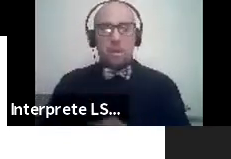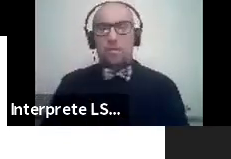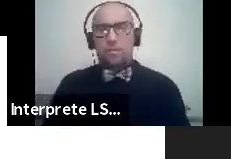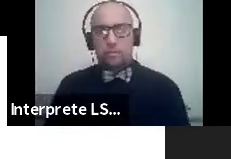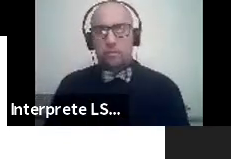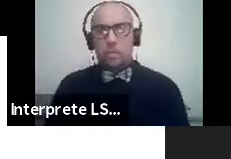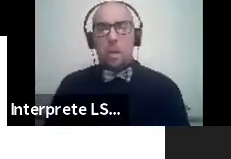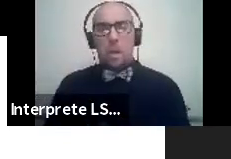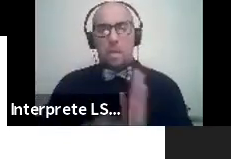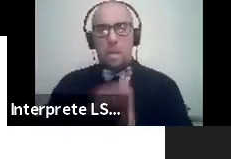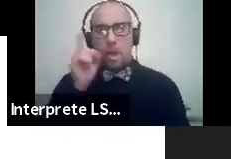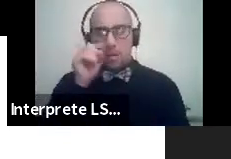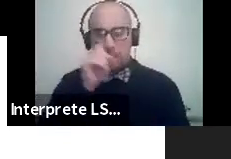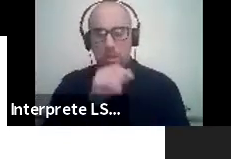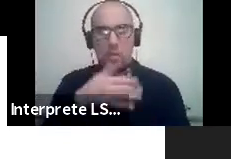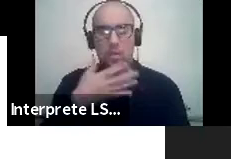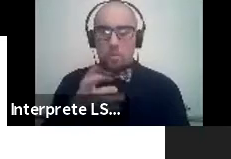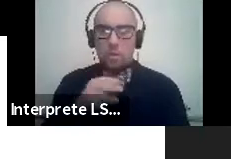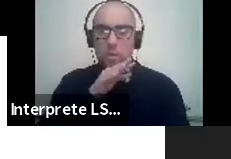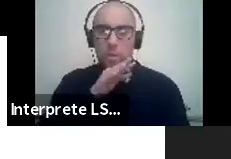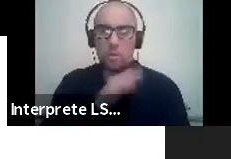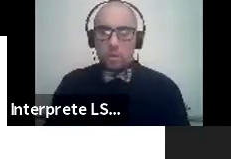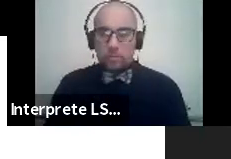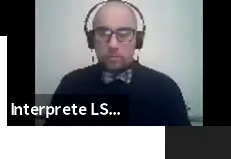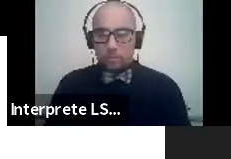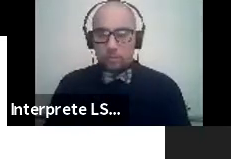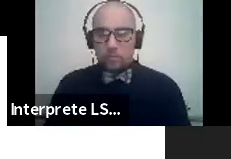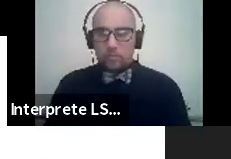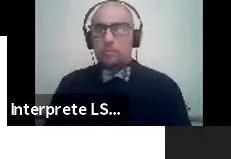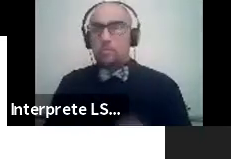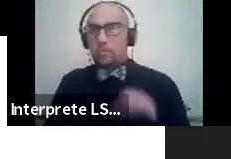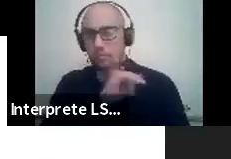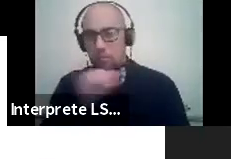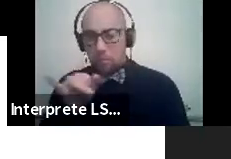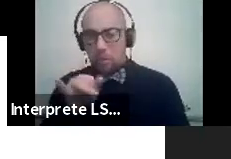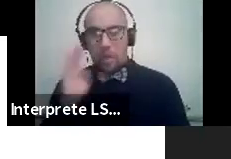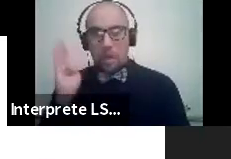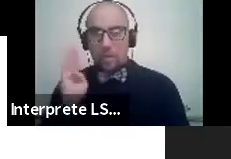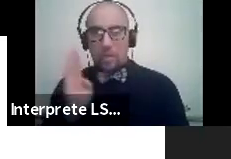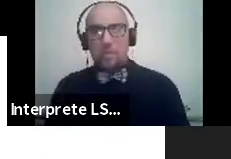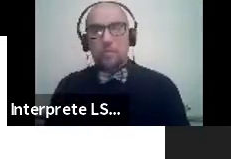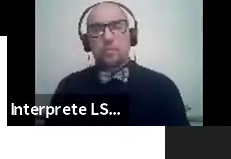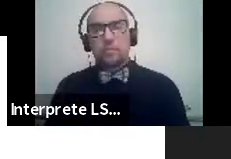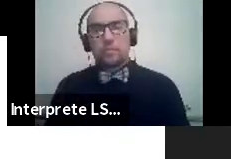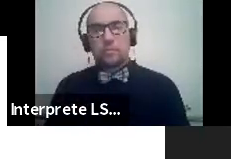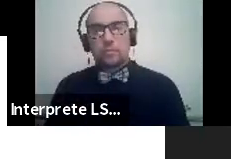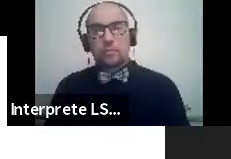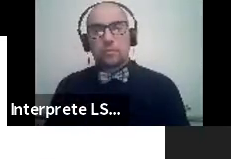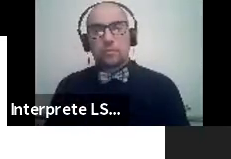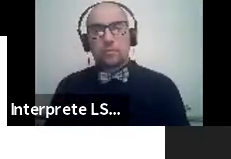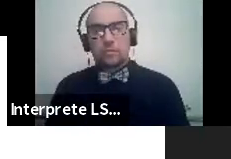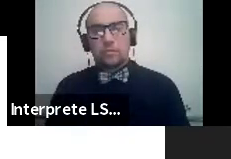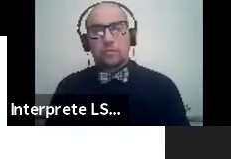más complejos que se utilizan después en la enseñanza básica.